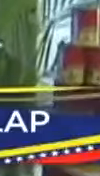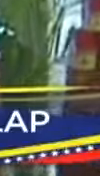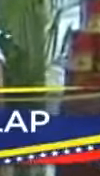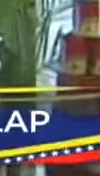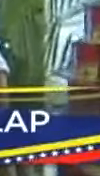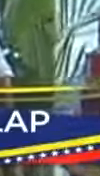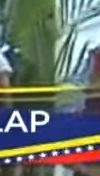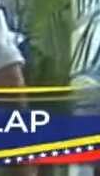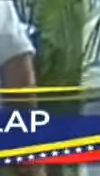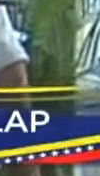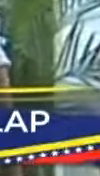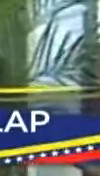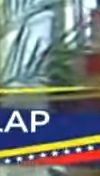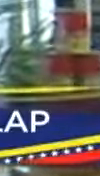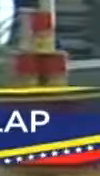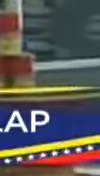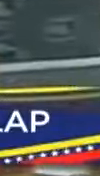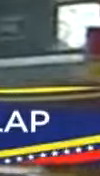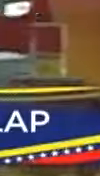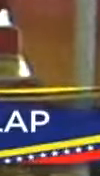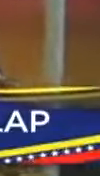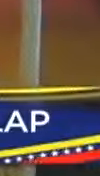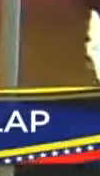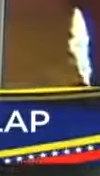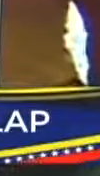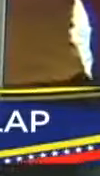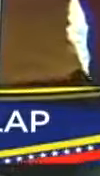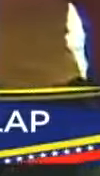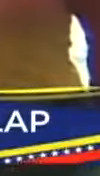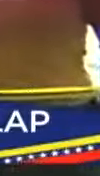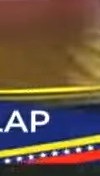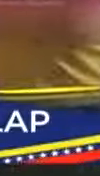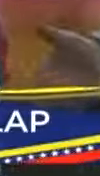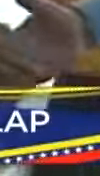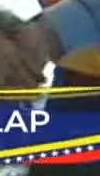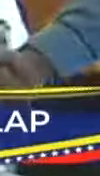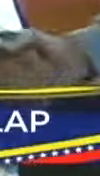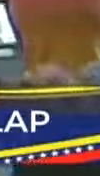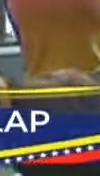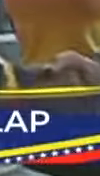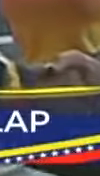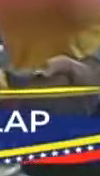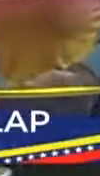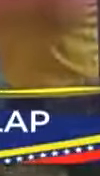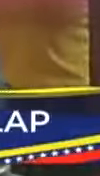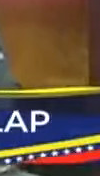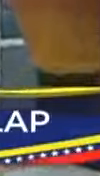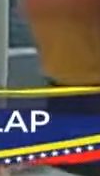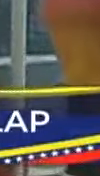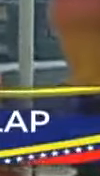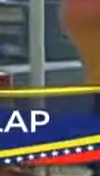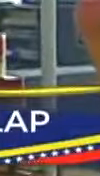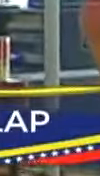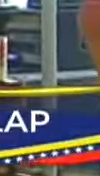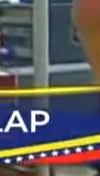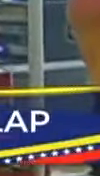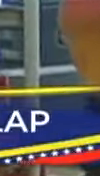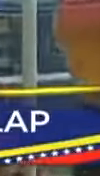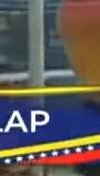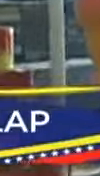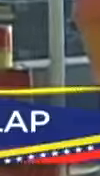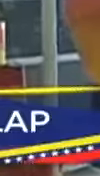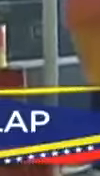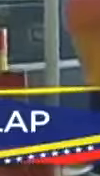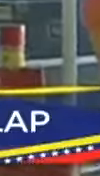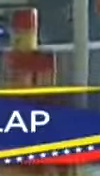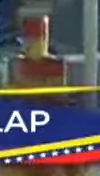vemos entonces el recorrido que inicia el jefe de estado Nicolás Maduro Moros por los distintos stands. Ahí comparte